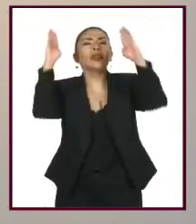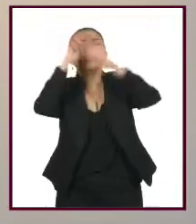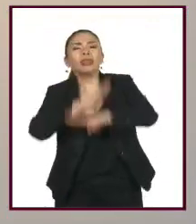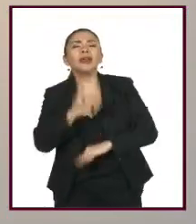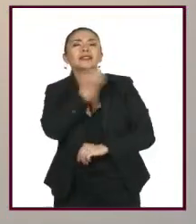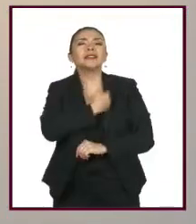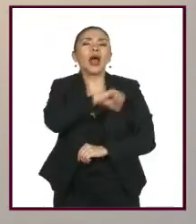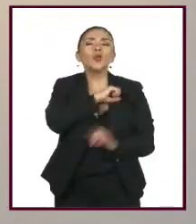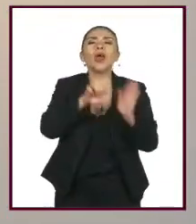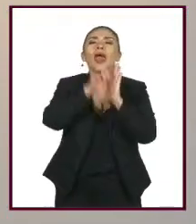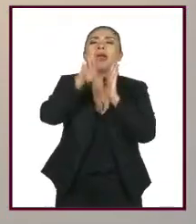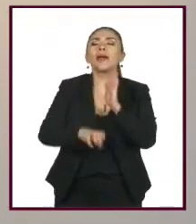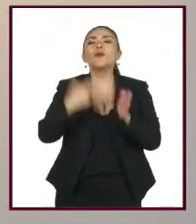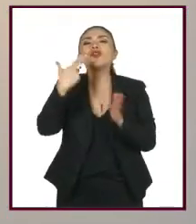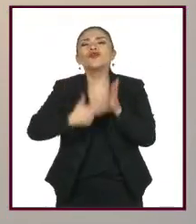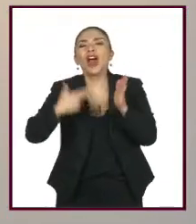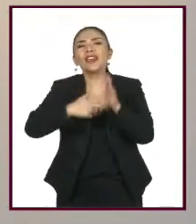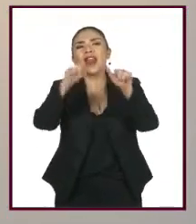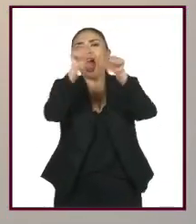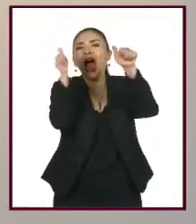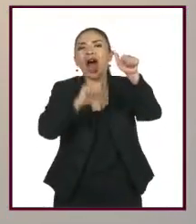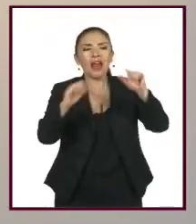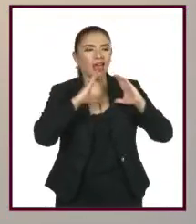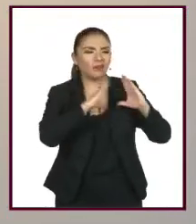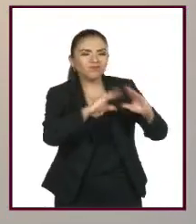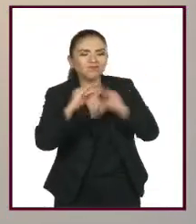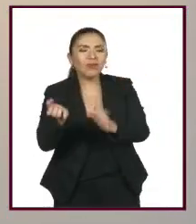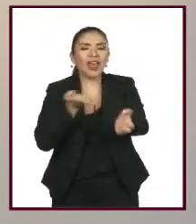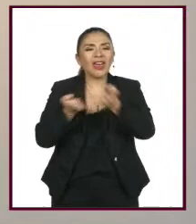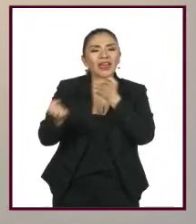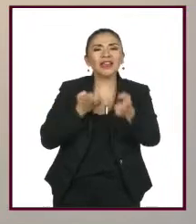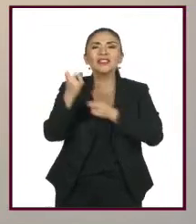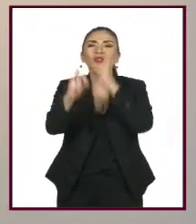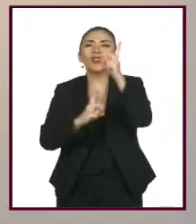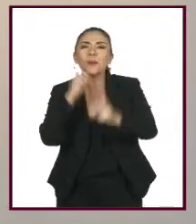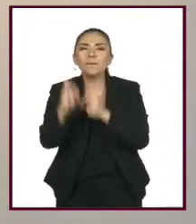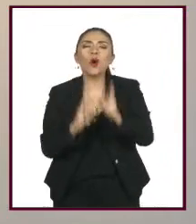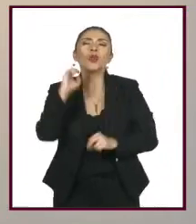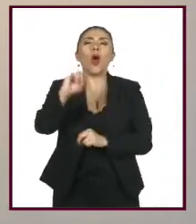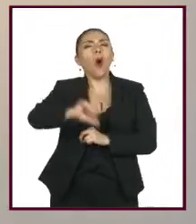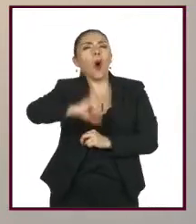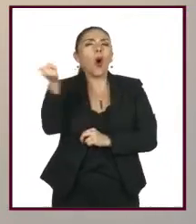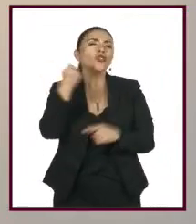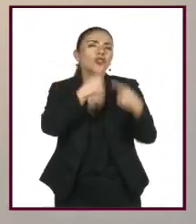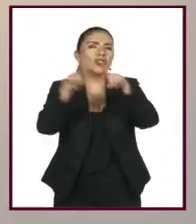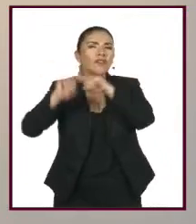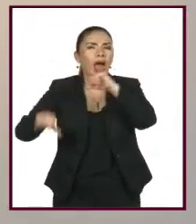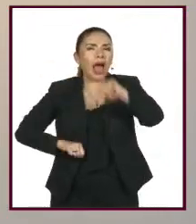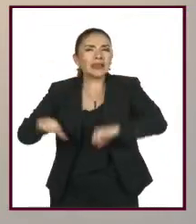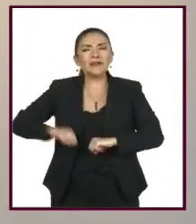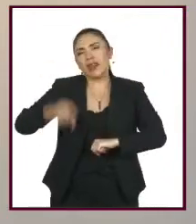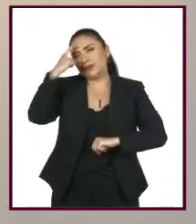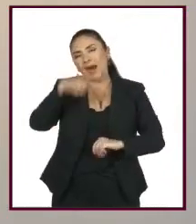como talleres de arte, como actividad física y otro tipo de actividades de ocio y